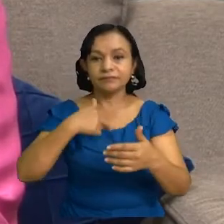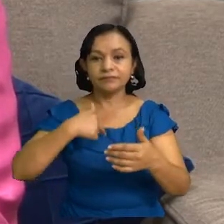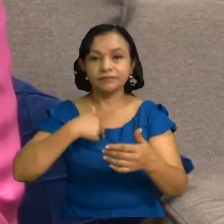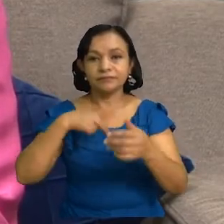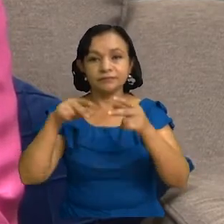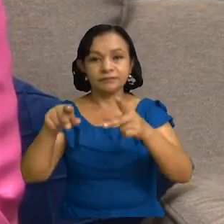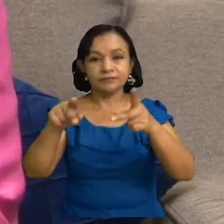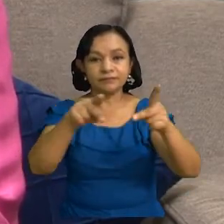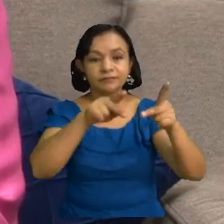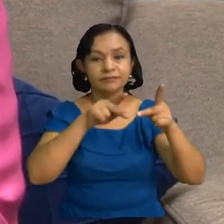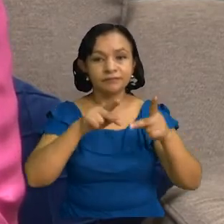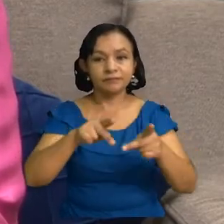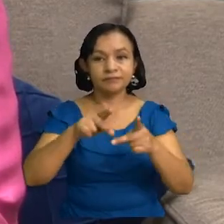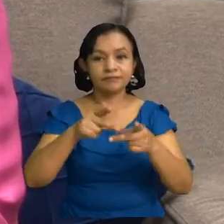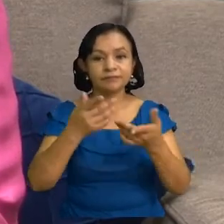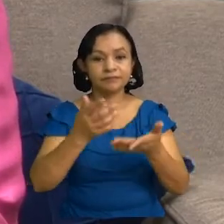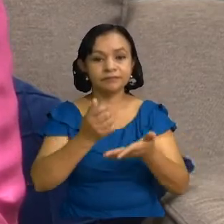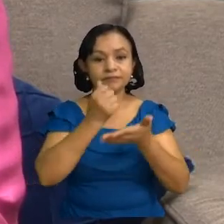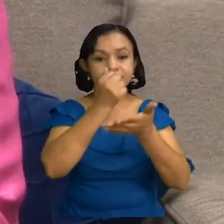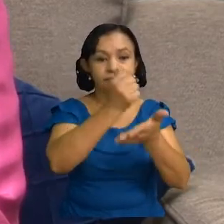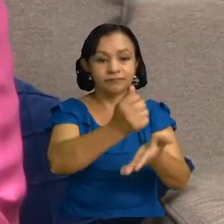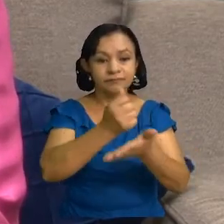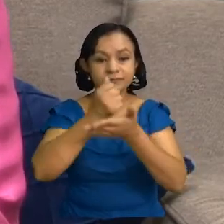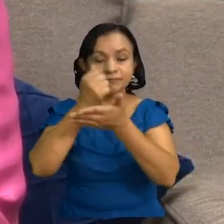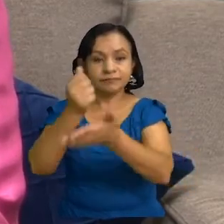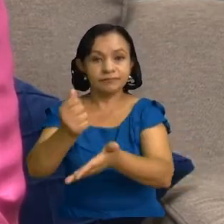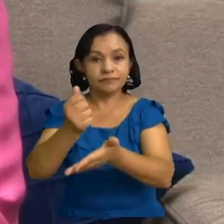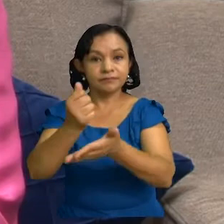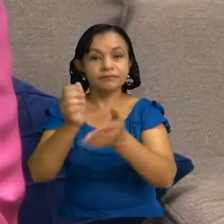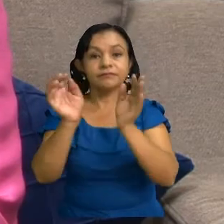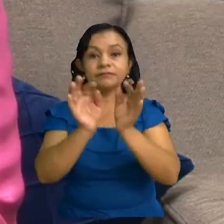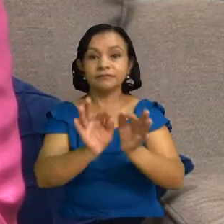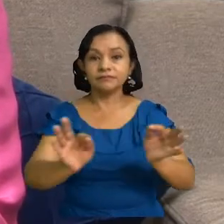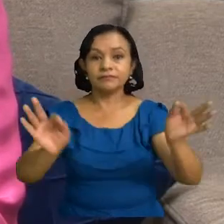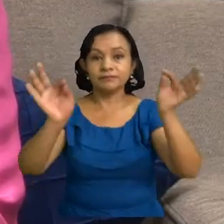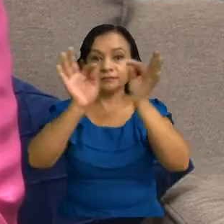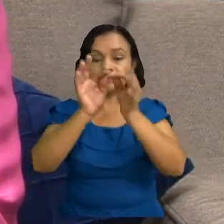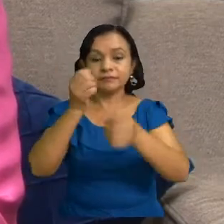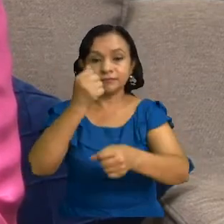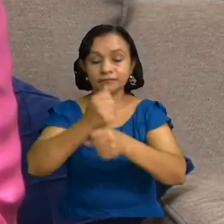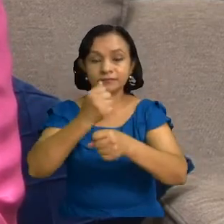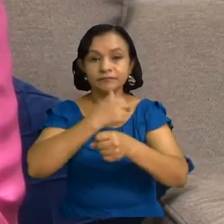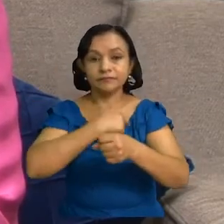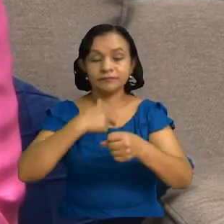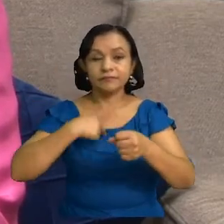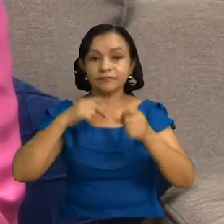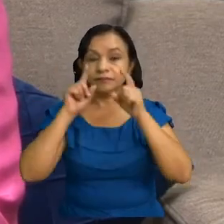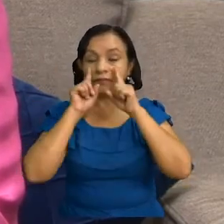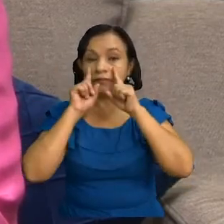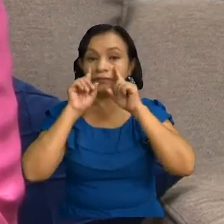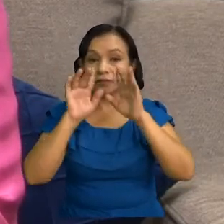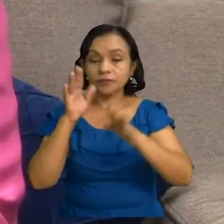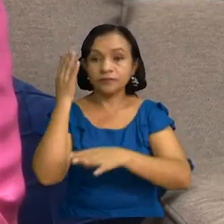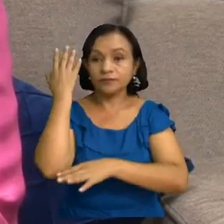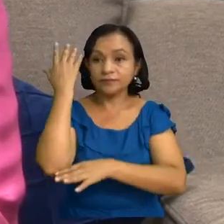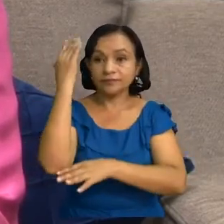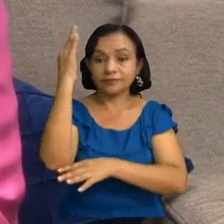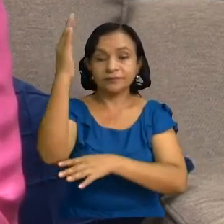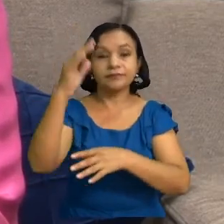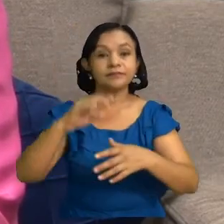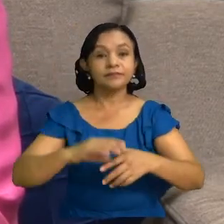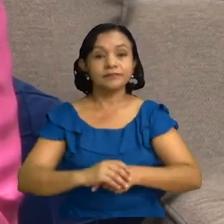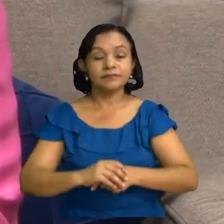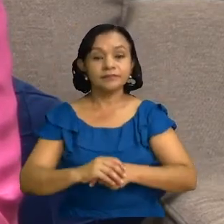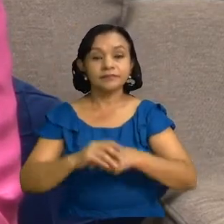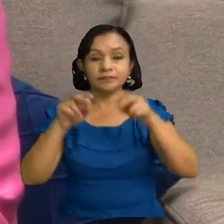protagonistas compensando los también por la importante labor que hacen de cuidar también el recurso natural